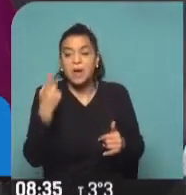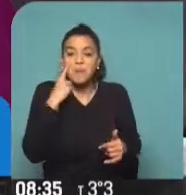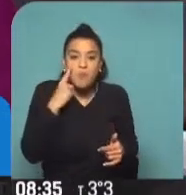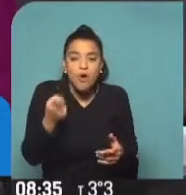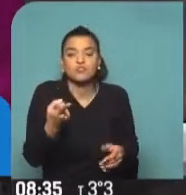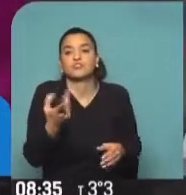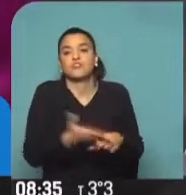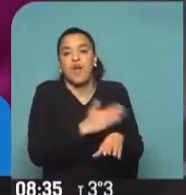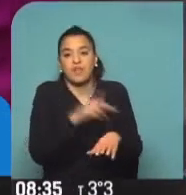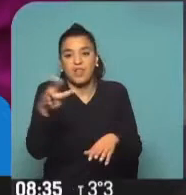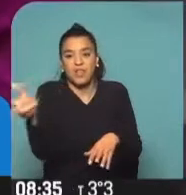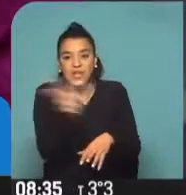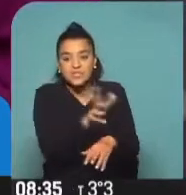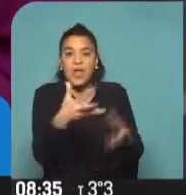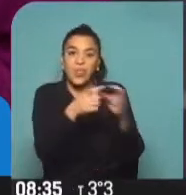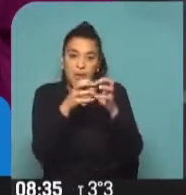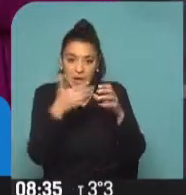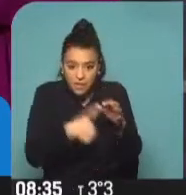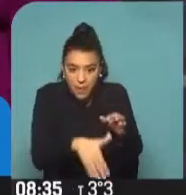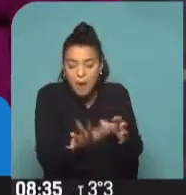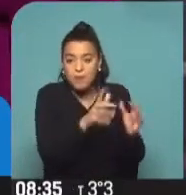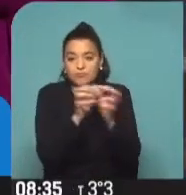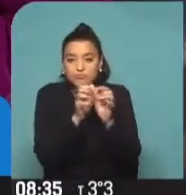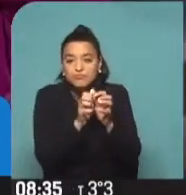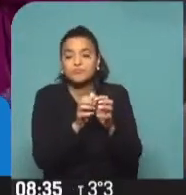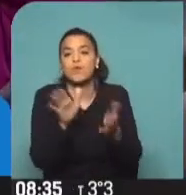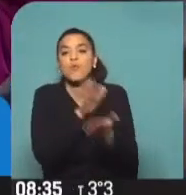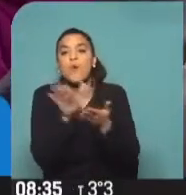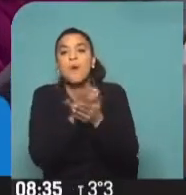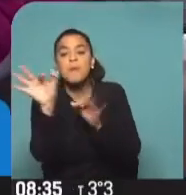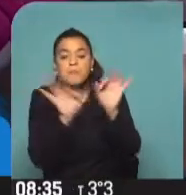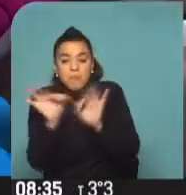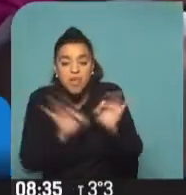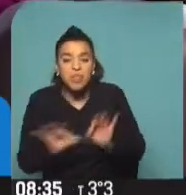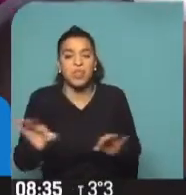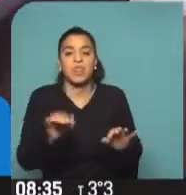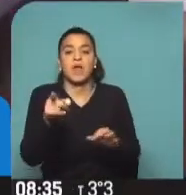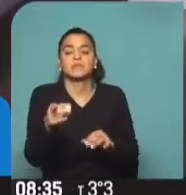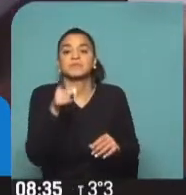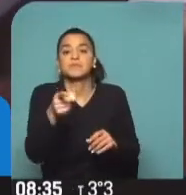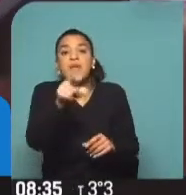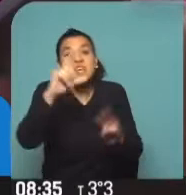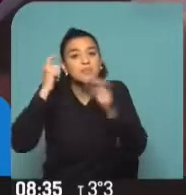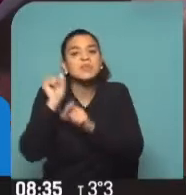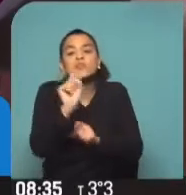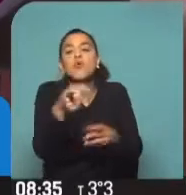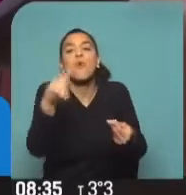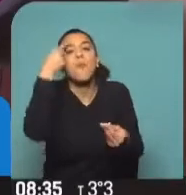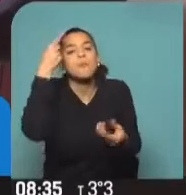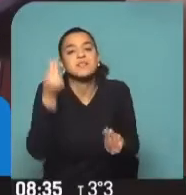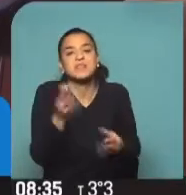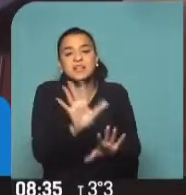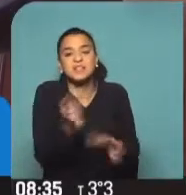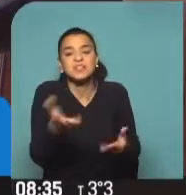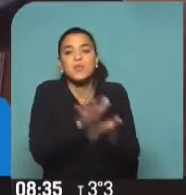lo que planteaba Damián, este debate que se viene de las nuevas medidas que instrumentó el gobierno y en base a tu experiencia, ¿cómo crees que se puede dar